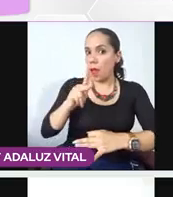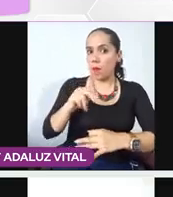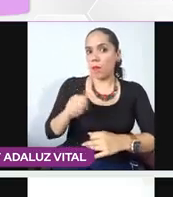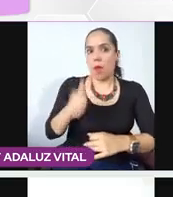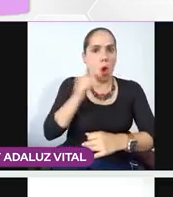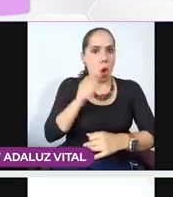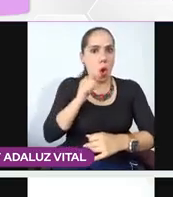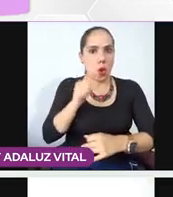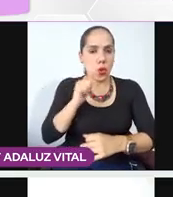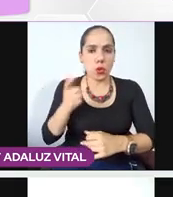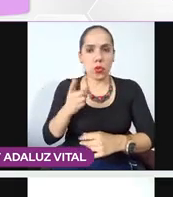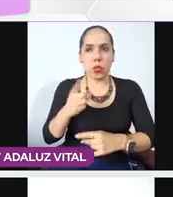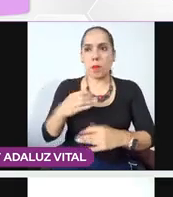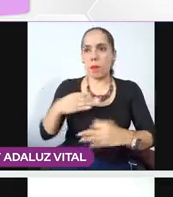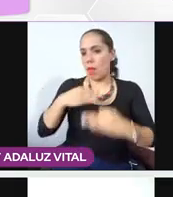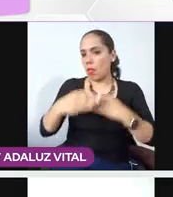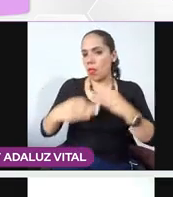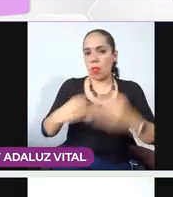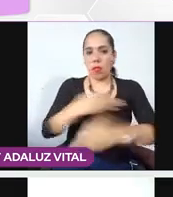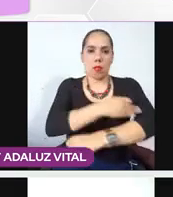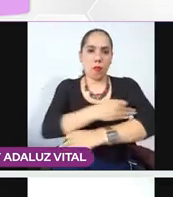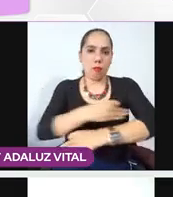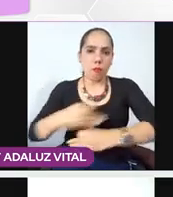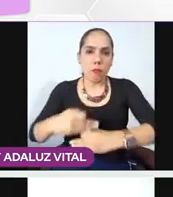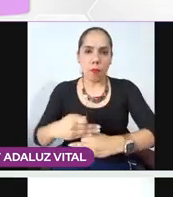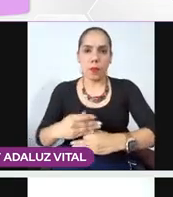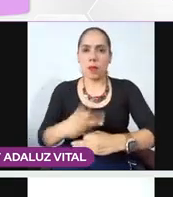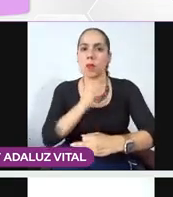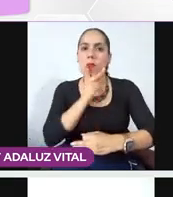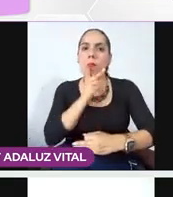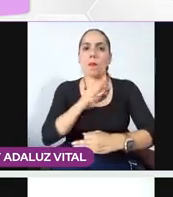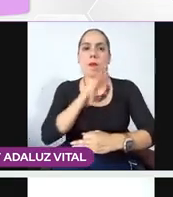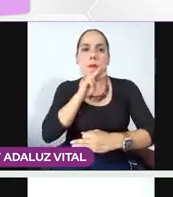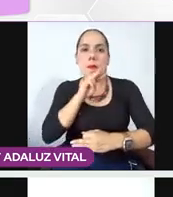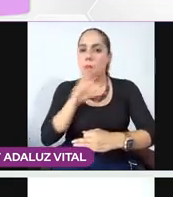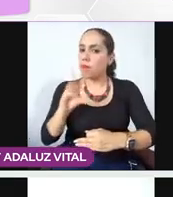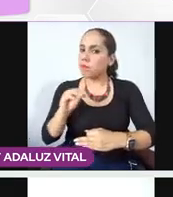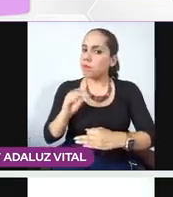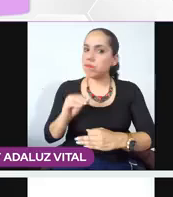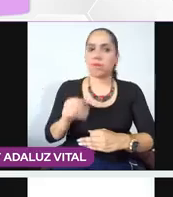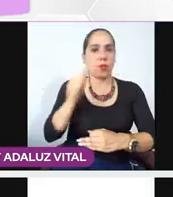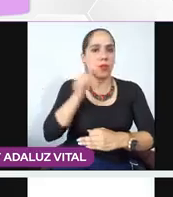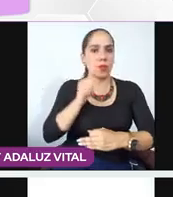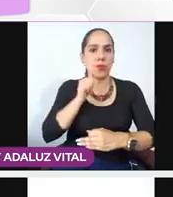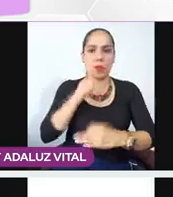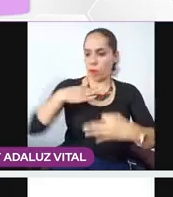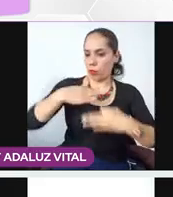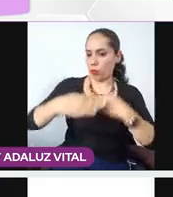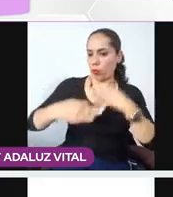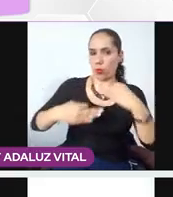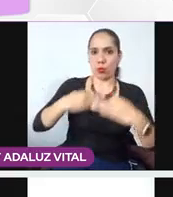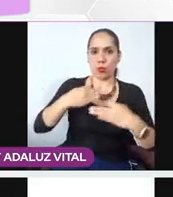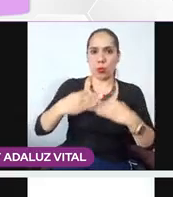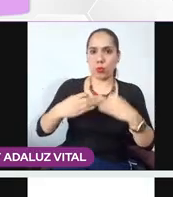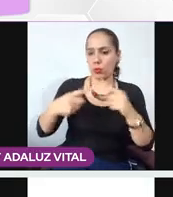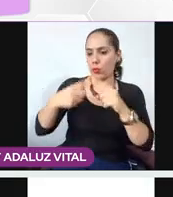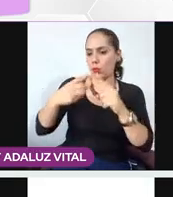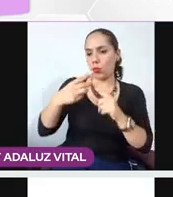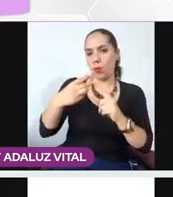algo como muy importante en la crianza de los hijos, pero no lo es todo, ¿no? Y más ahorita en la época en la que estamos viviendo, donde, por